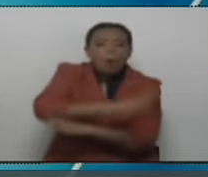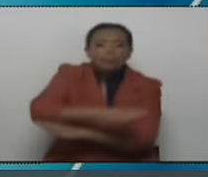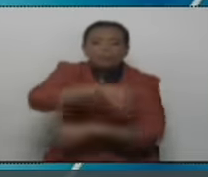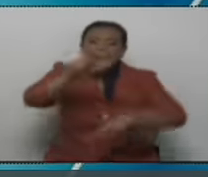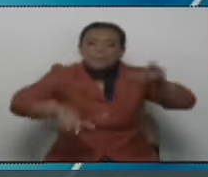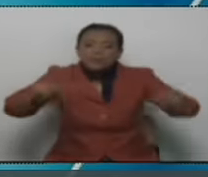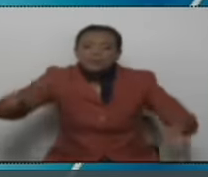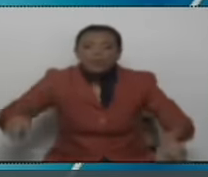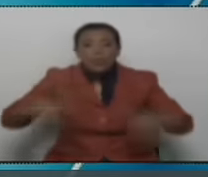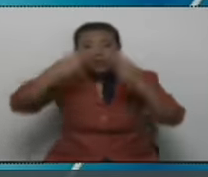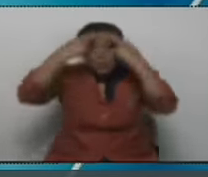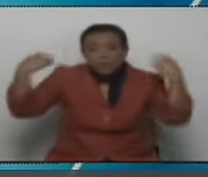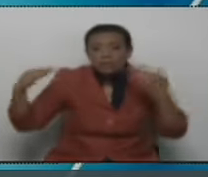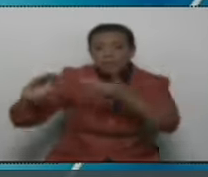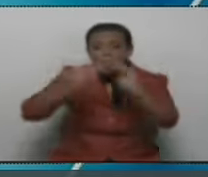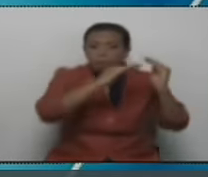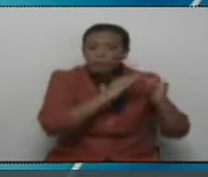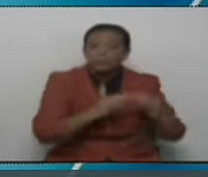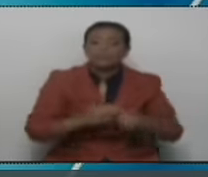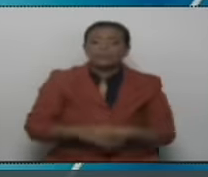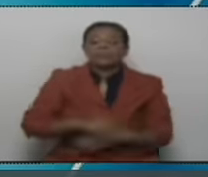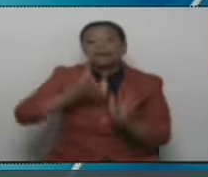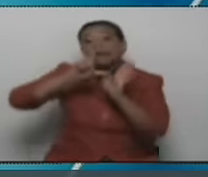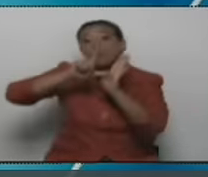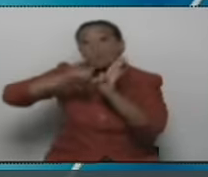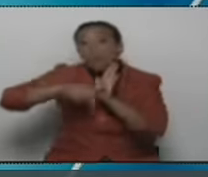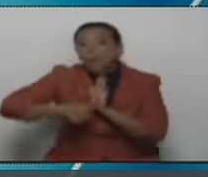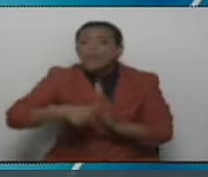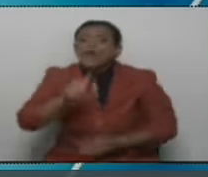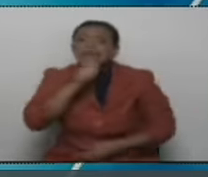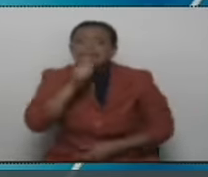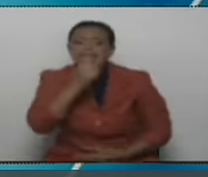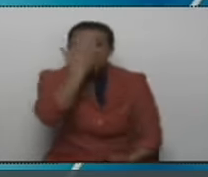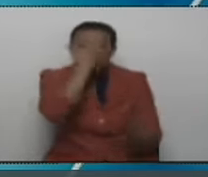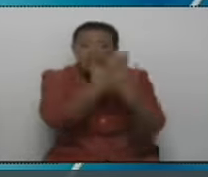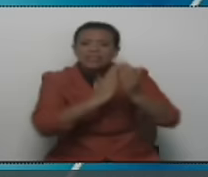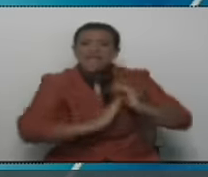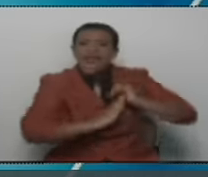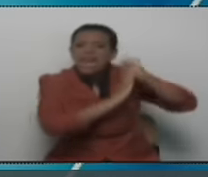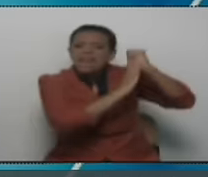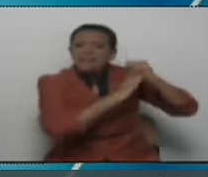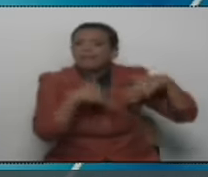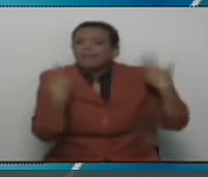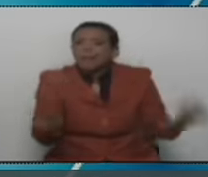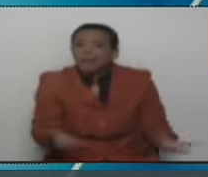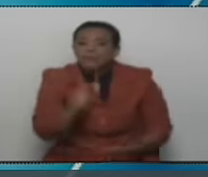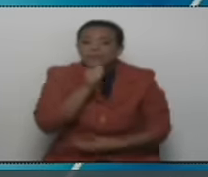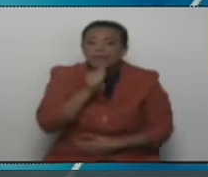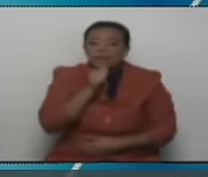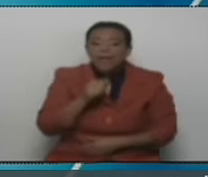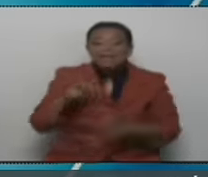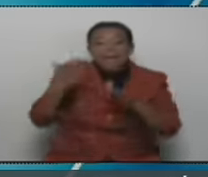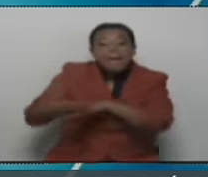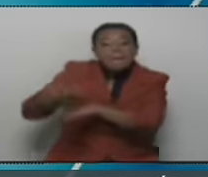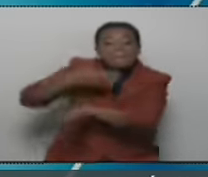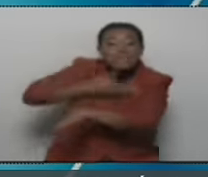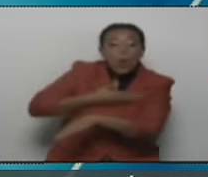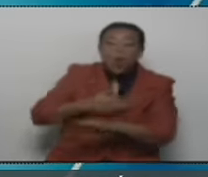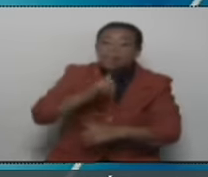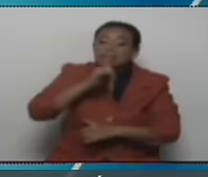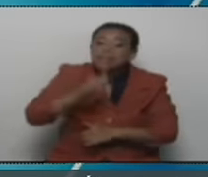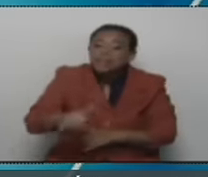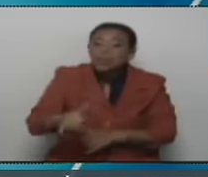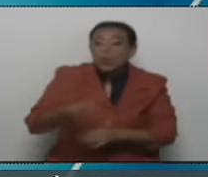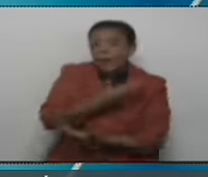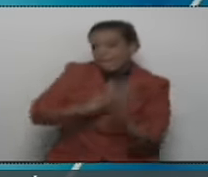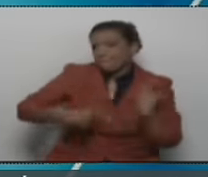nuestro pueblo. Luego, ¿quiénes estaban al frente? Nosotros comenzamos esta investigación con una denuncia que usted hizo,